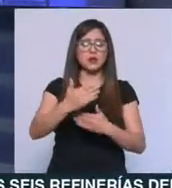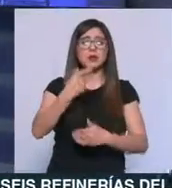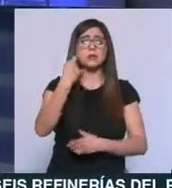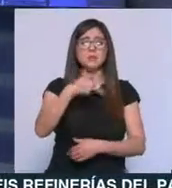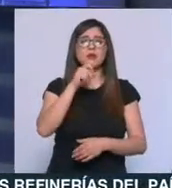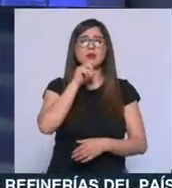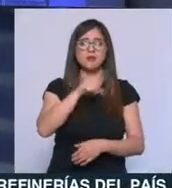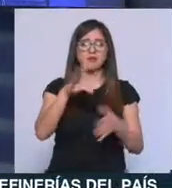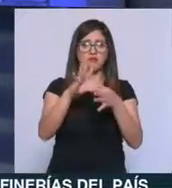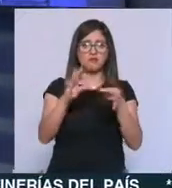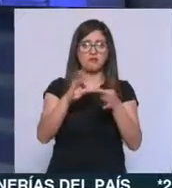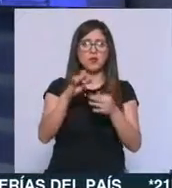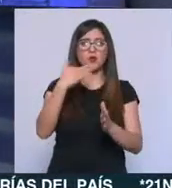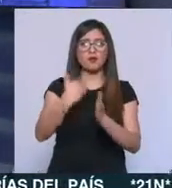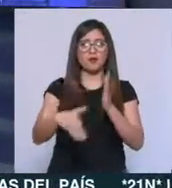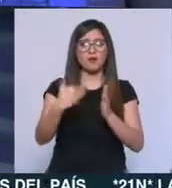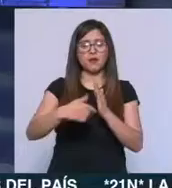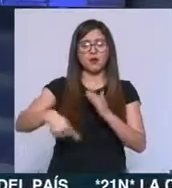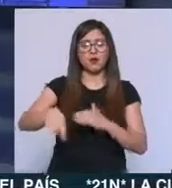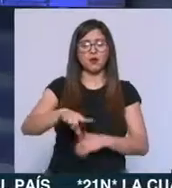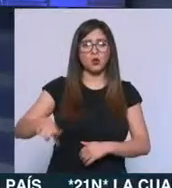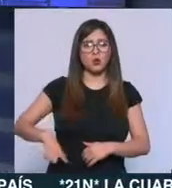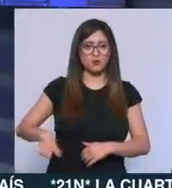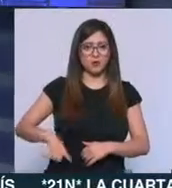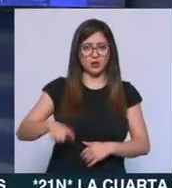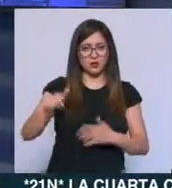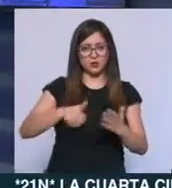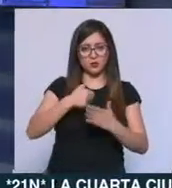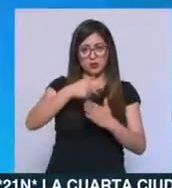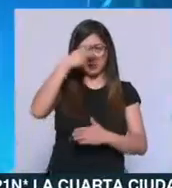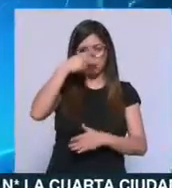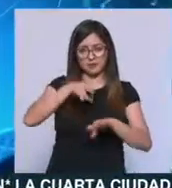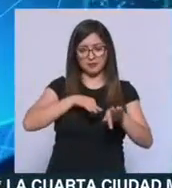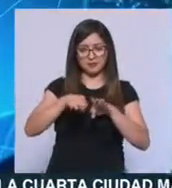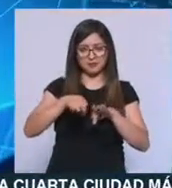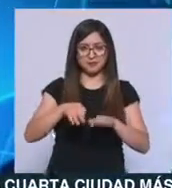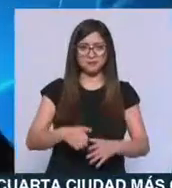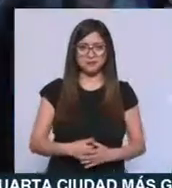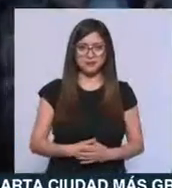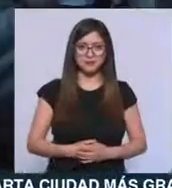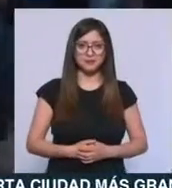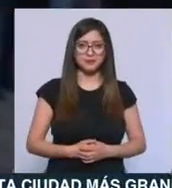los pendientes que tiene al frente del gobierno capitalino. Vamos a ver.